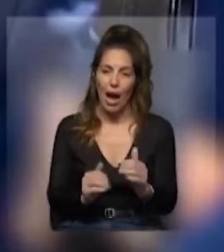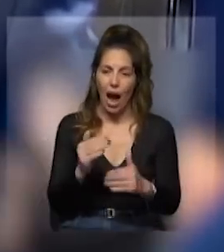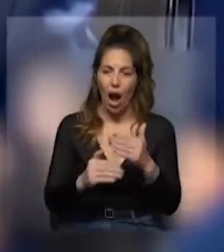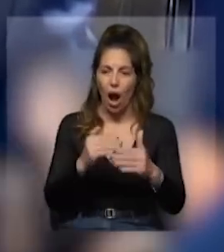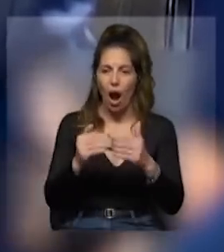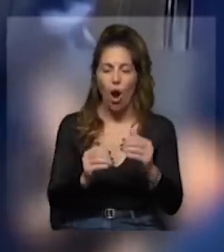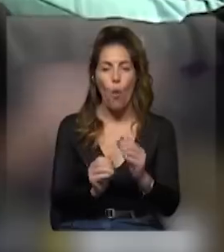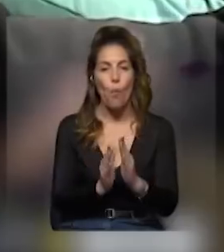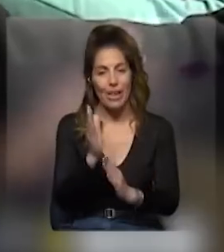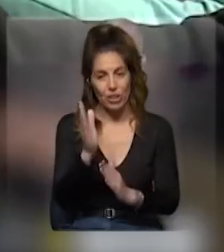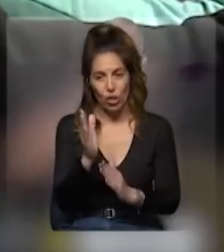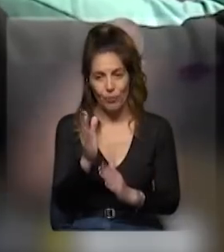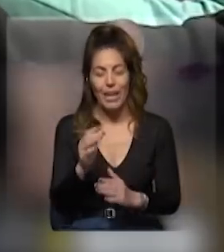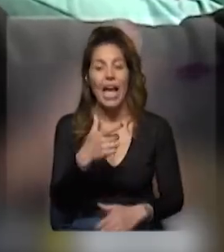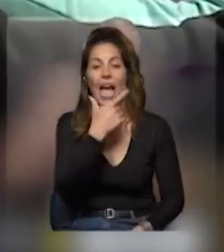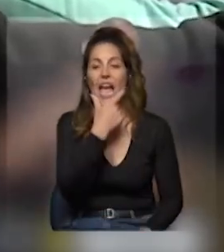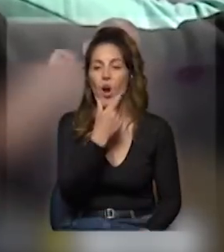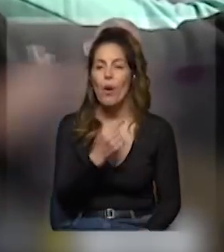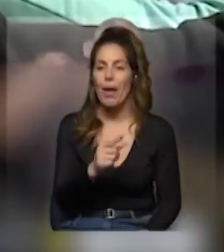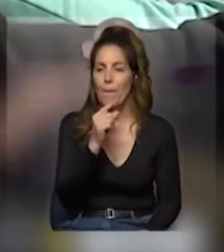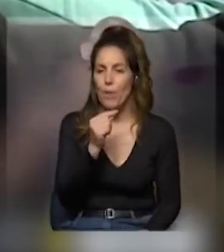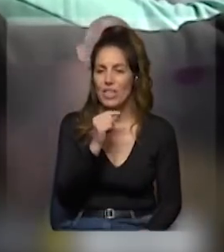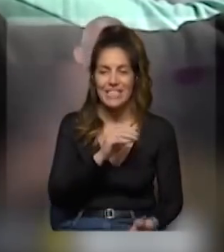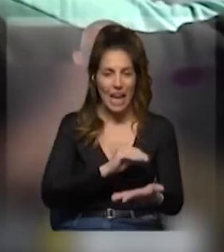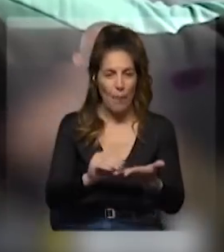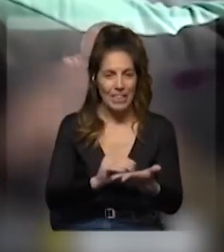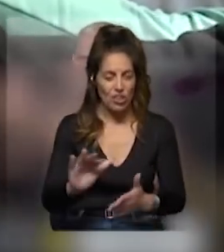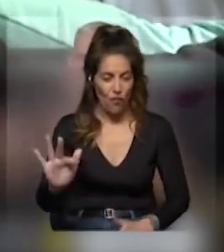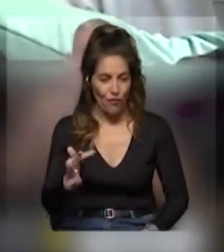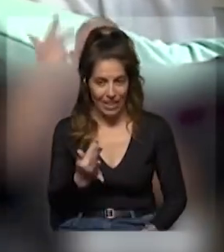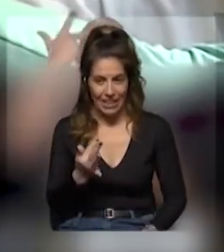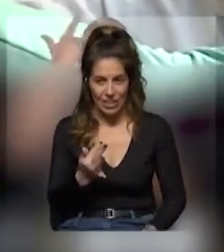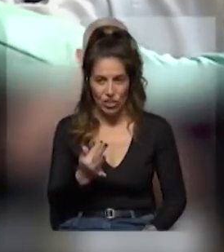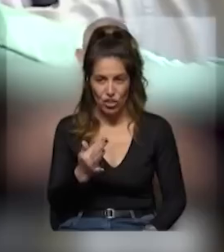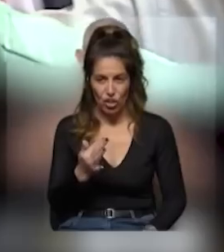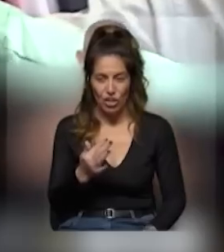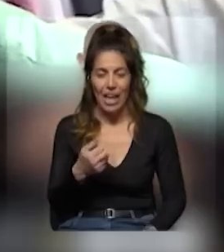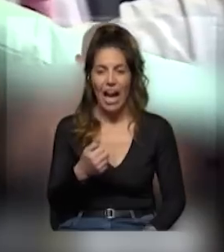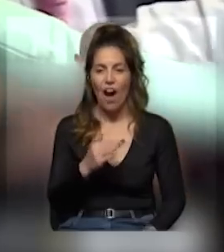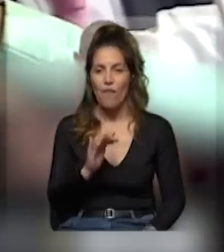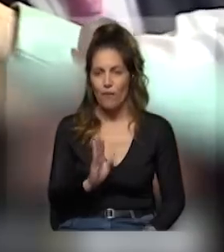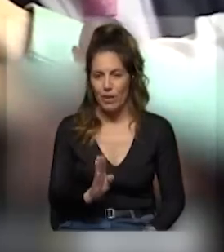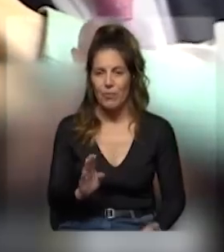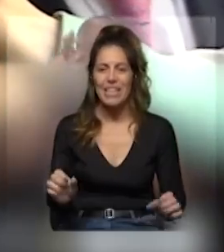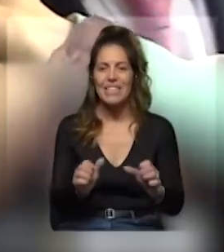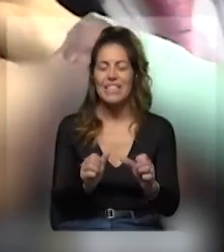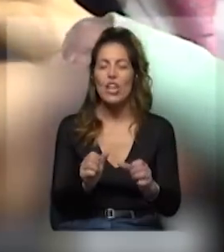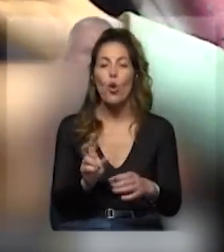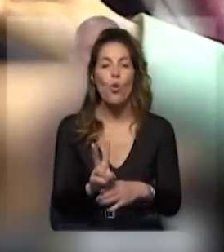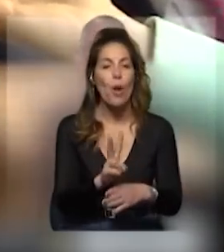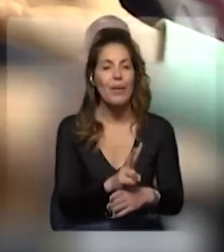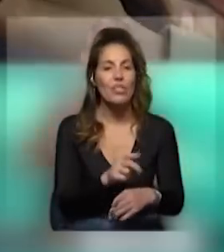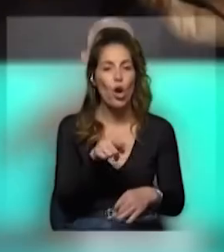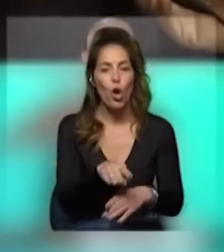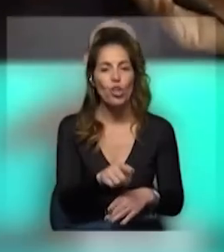divisa marginal el jueves la policía y la administración Federal de ingresos públicos afip realizaron una mega operación contra